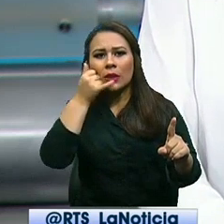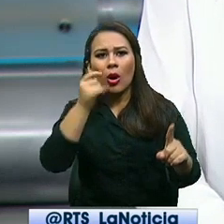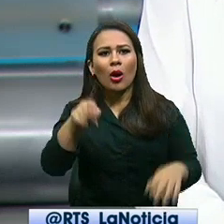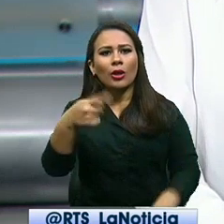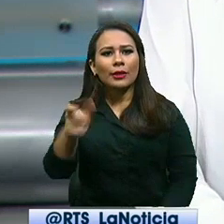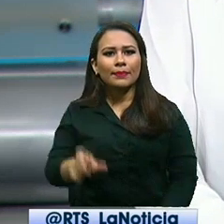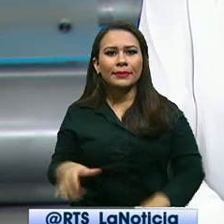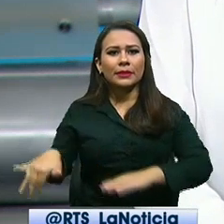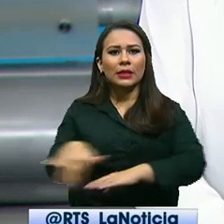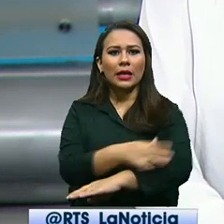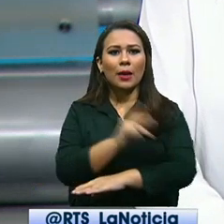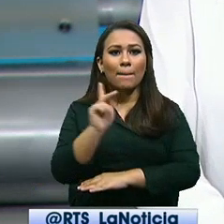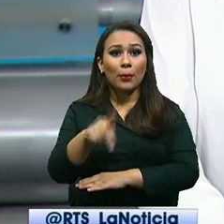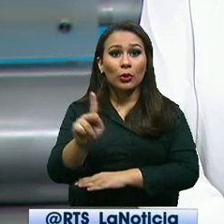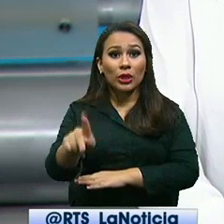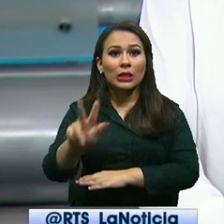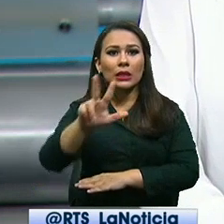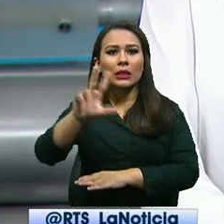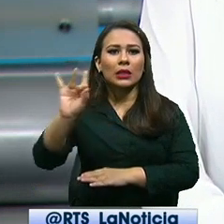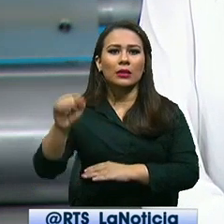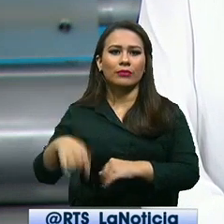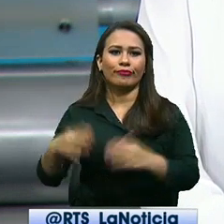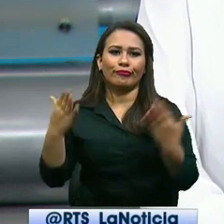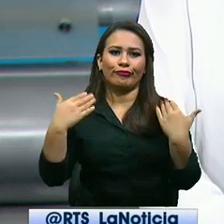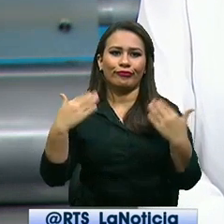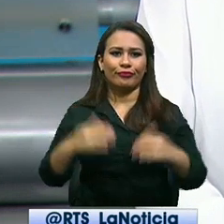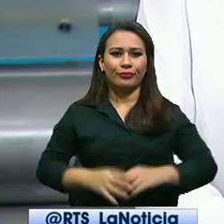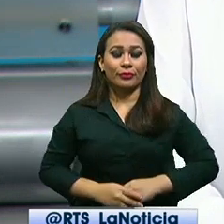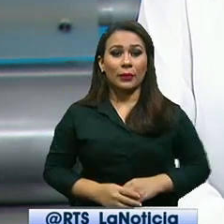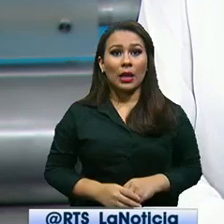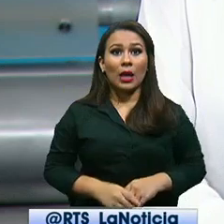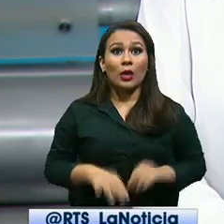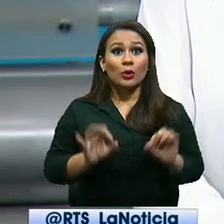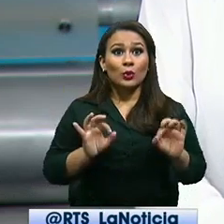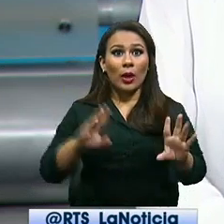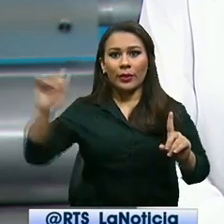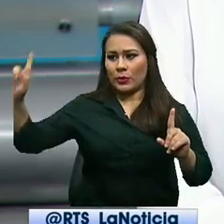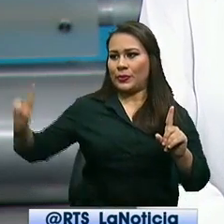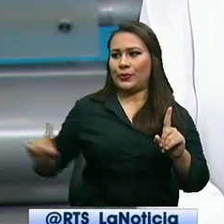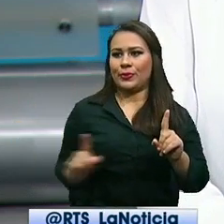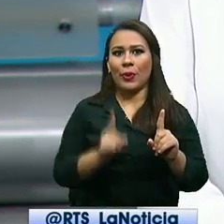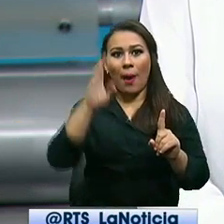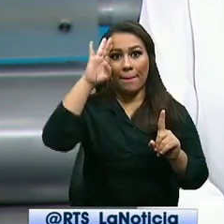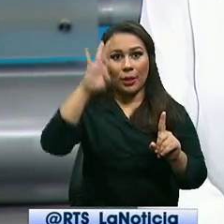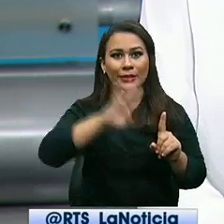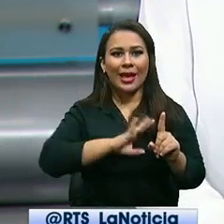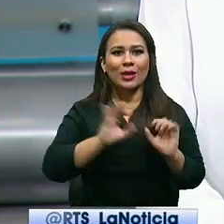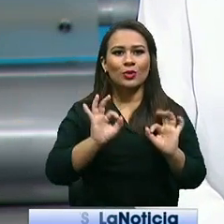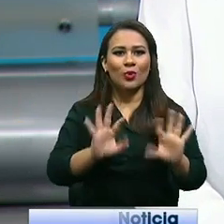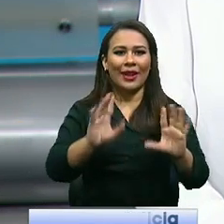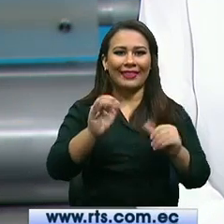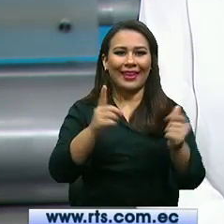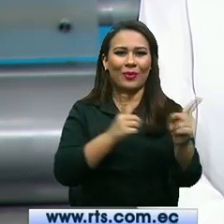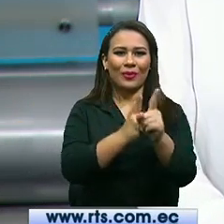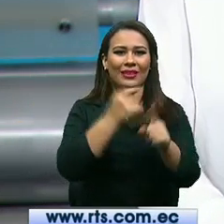calles Portete y la 38, al suroeste de Guayaquil. Gracias a la acción policial, el teléfono móvil fue recuperado.